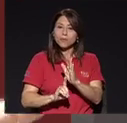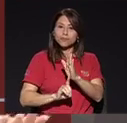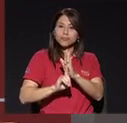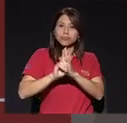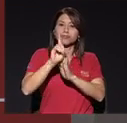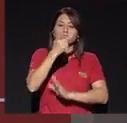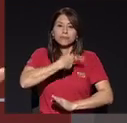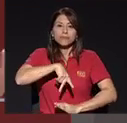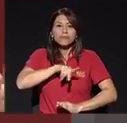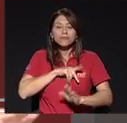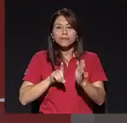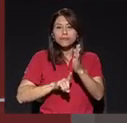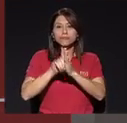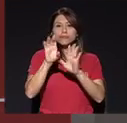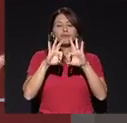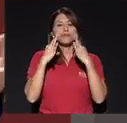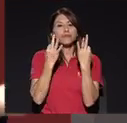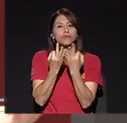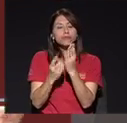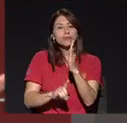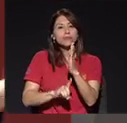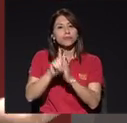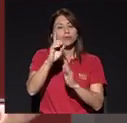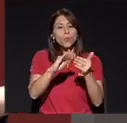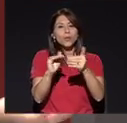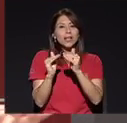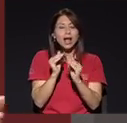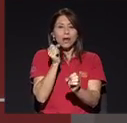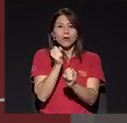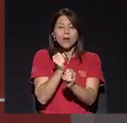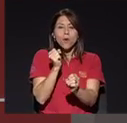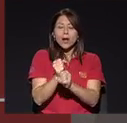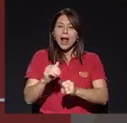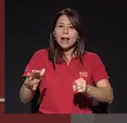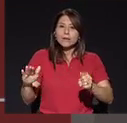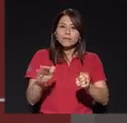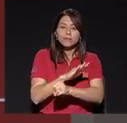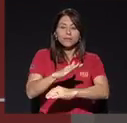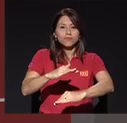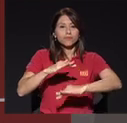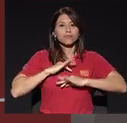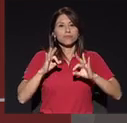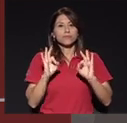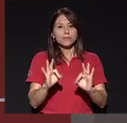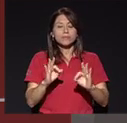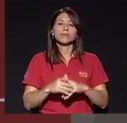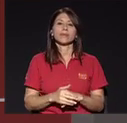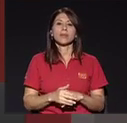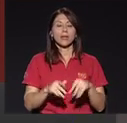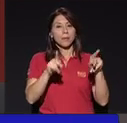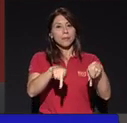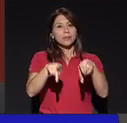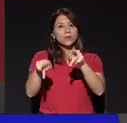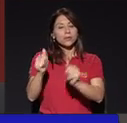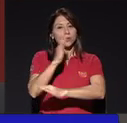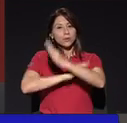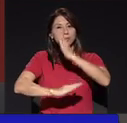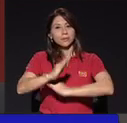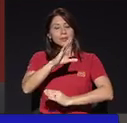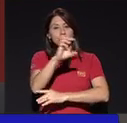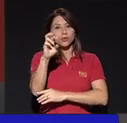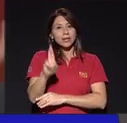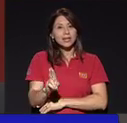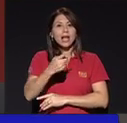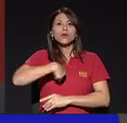desarrollo personal, familiar, comunitario, laboral pleno. Y en el tema de las personas con discapacidad en Costa